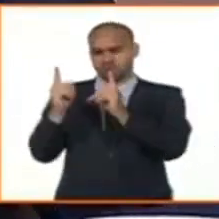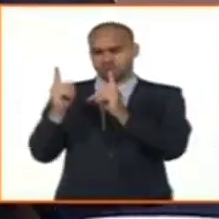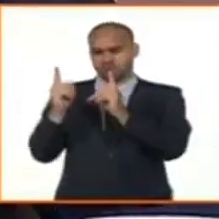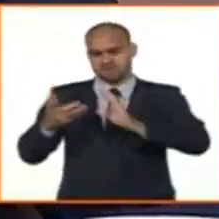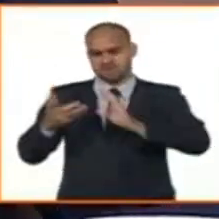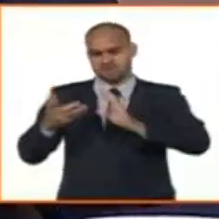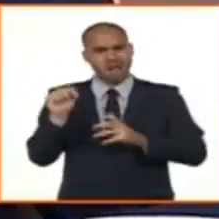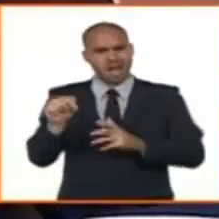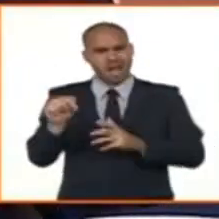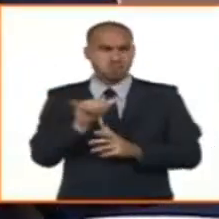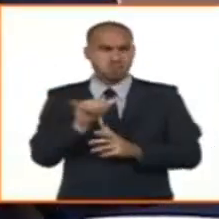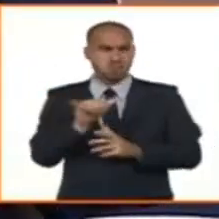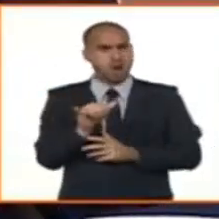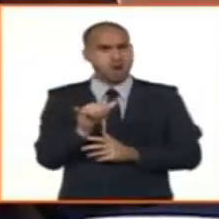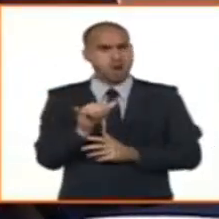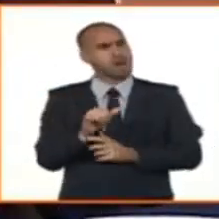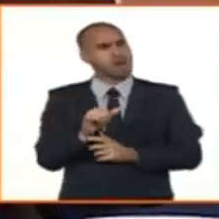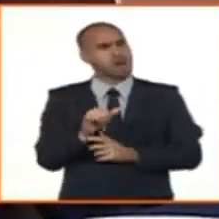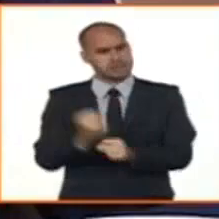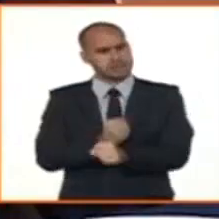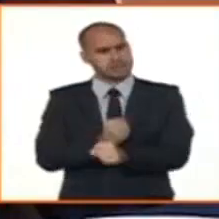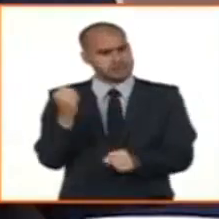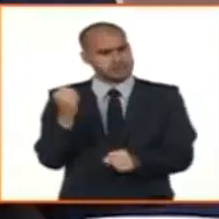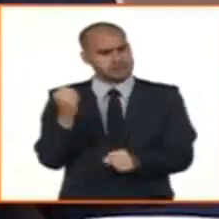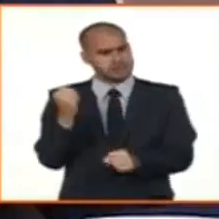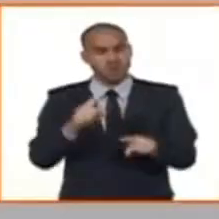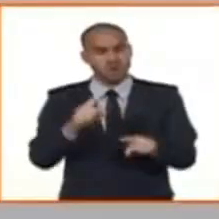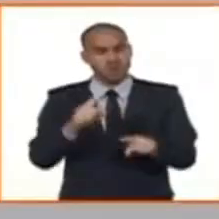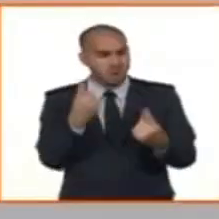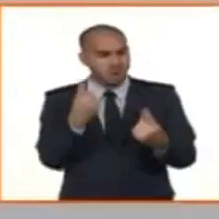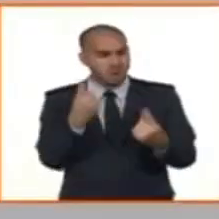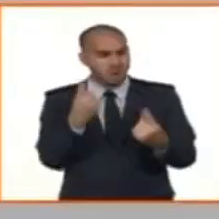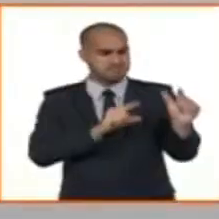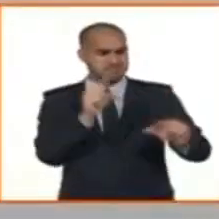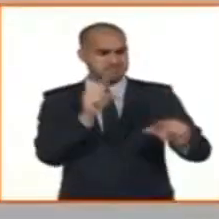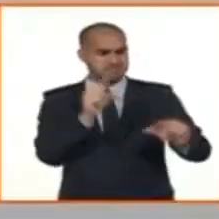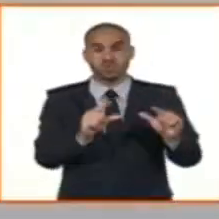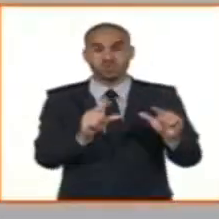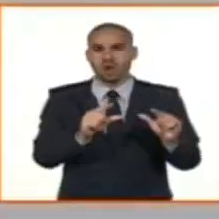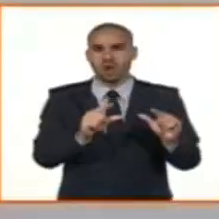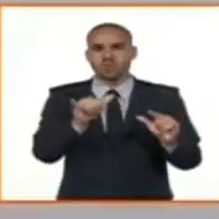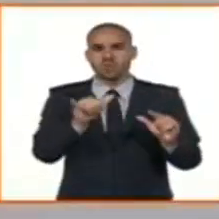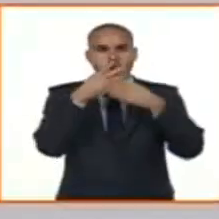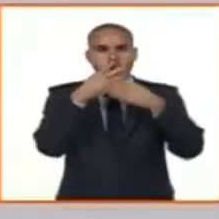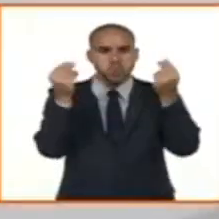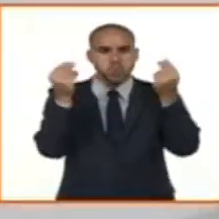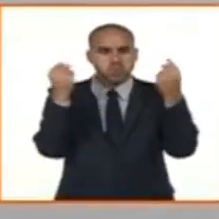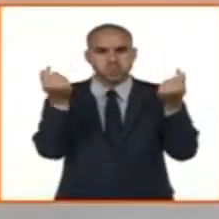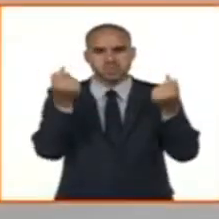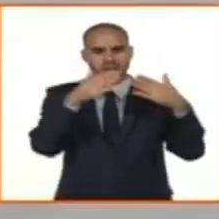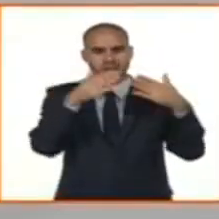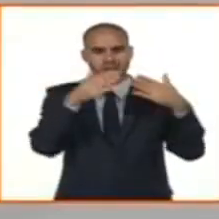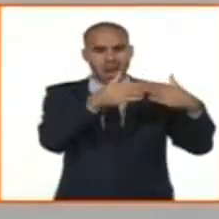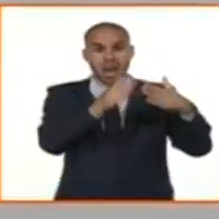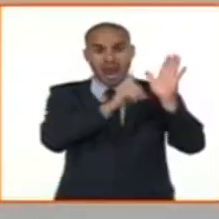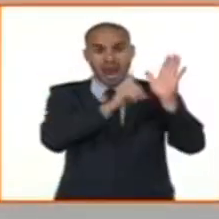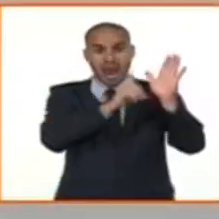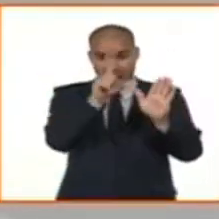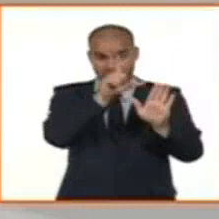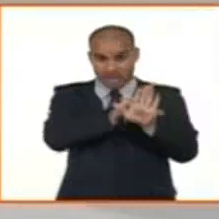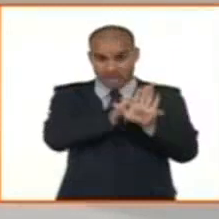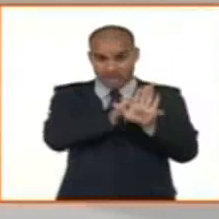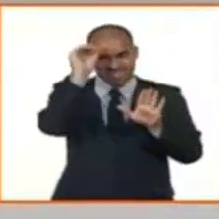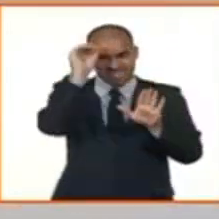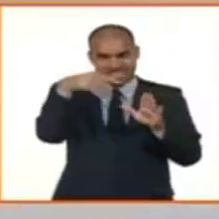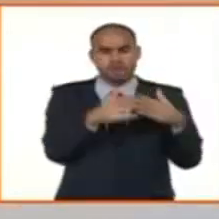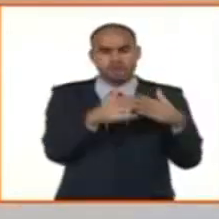han visto en la vida de los cubanos que se han perdido en el estrecho de la Florida tratando de alcanzar ilegalmente los Estados Unidos bajo la promesa de que serán